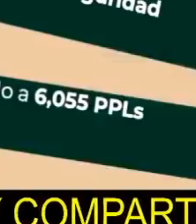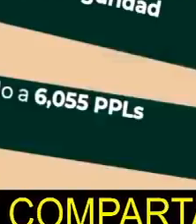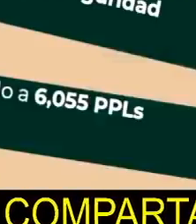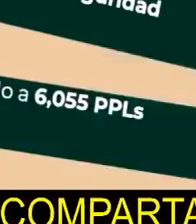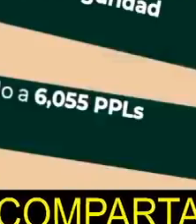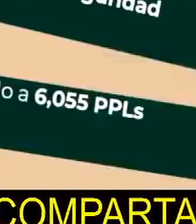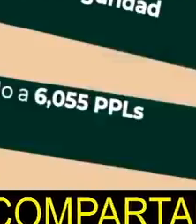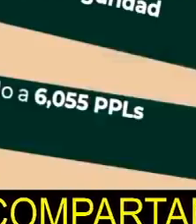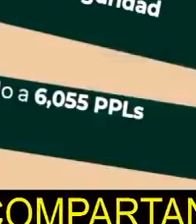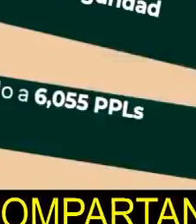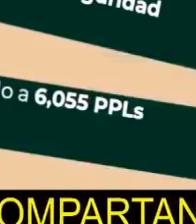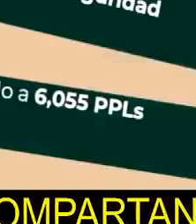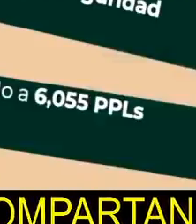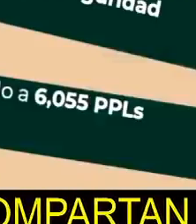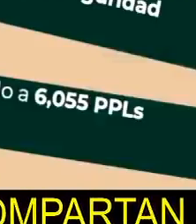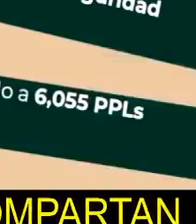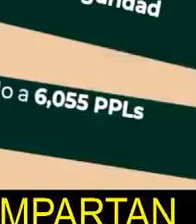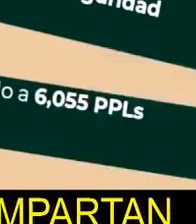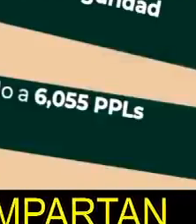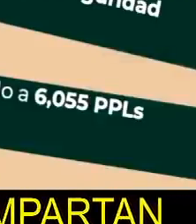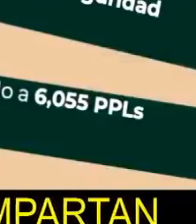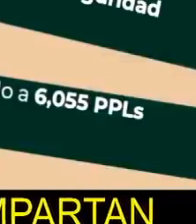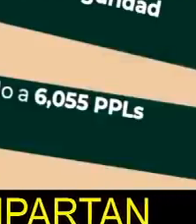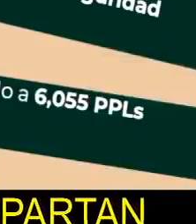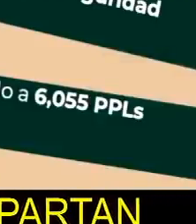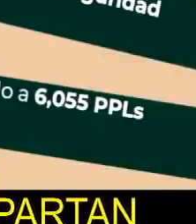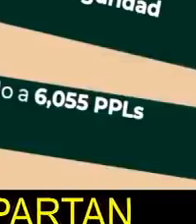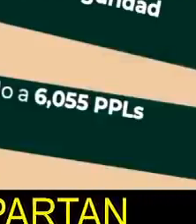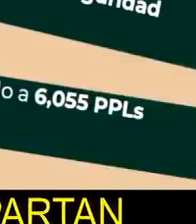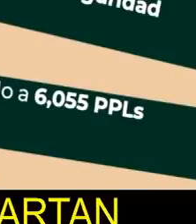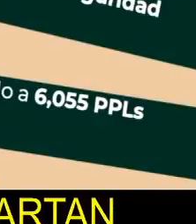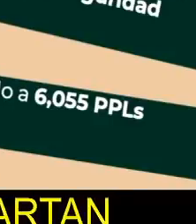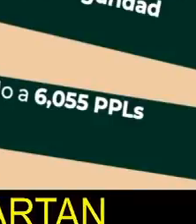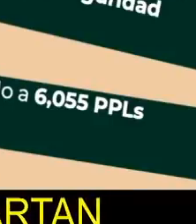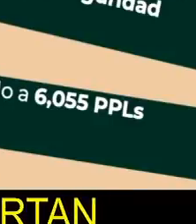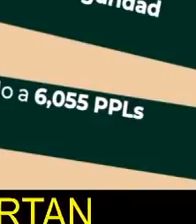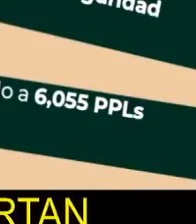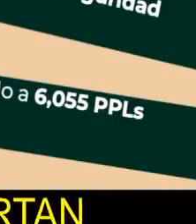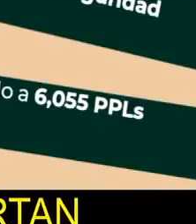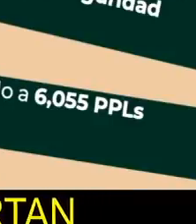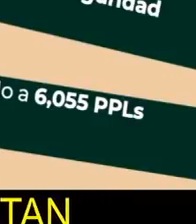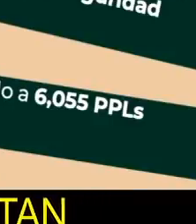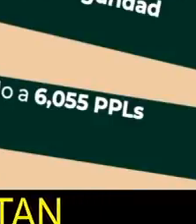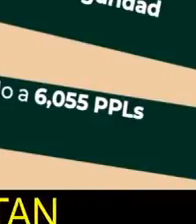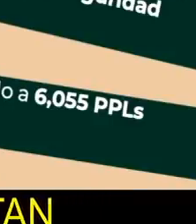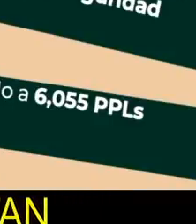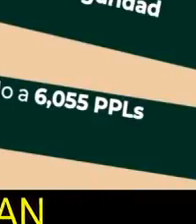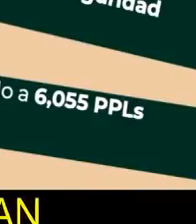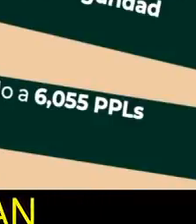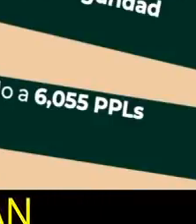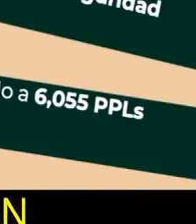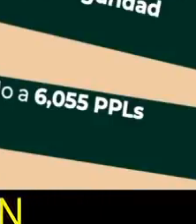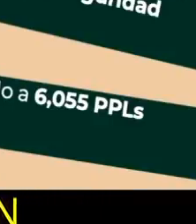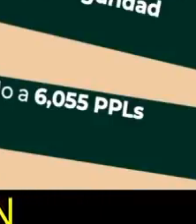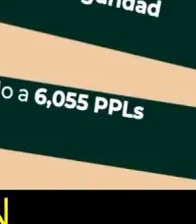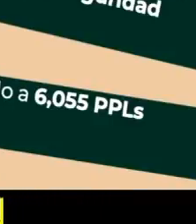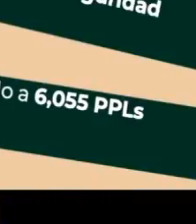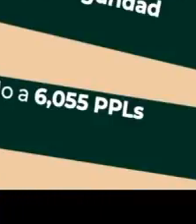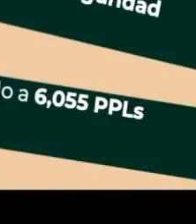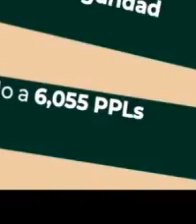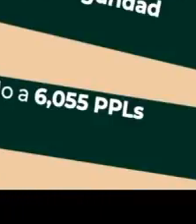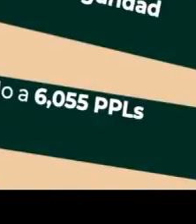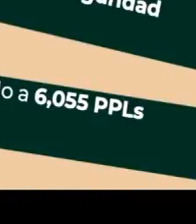justicia se transportaron 6.057 pp el es esto nos obligó a dos mil